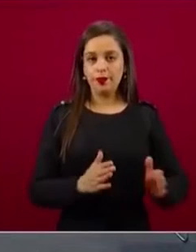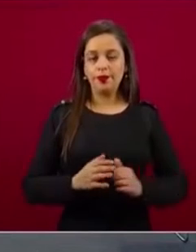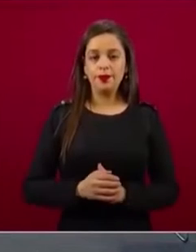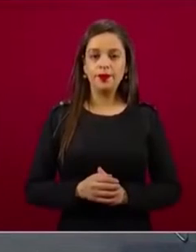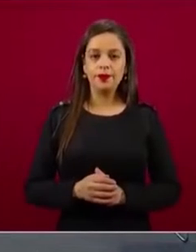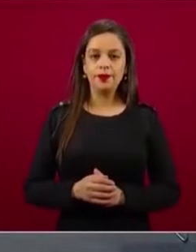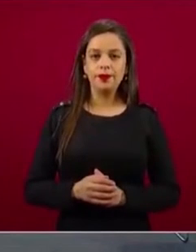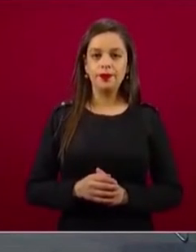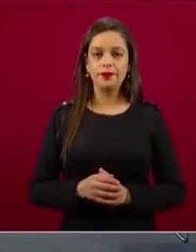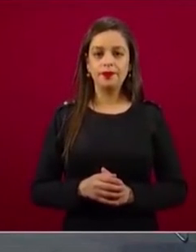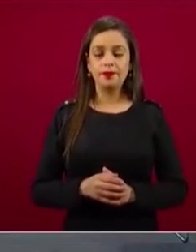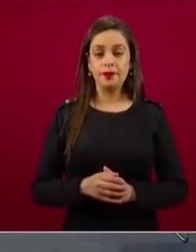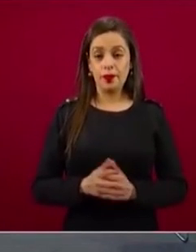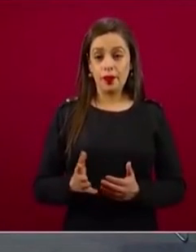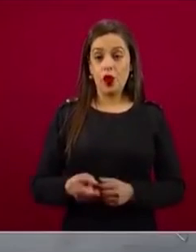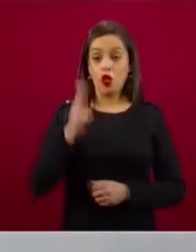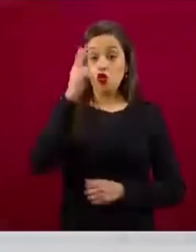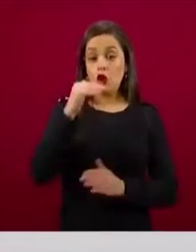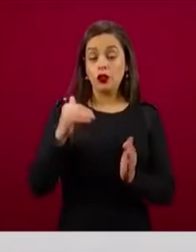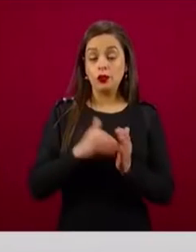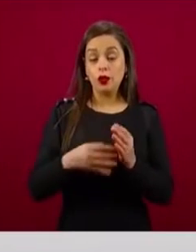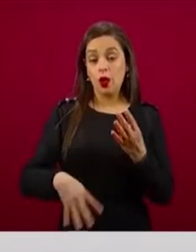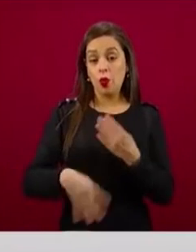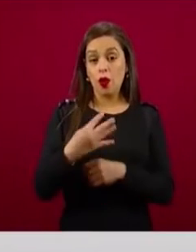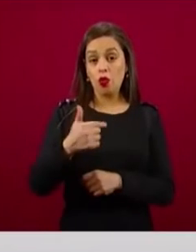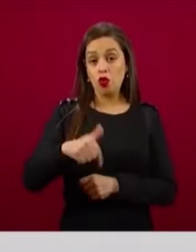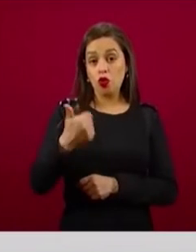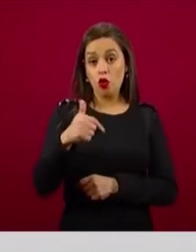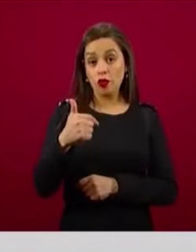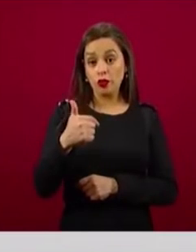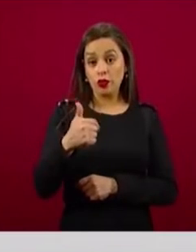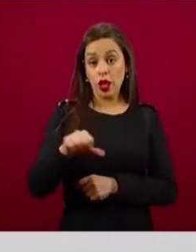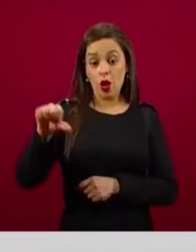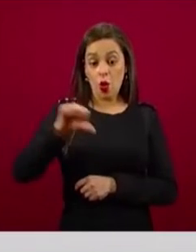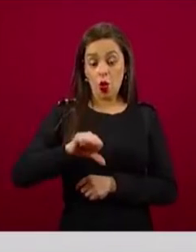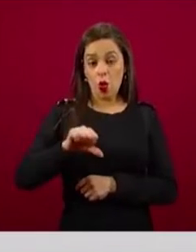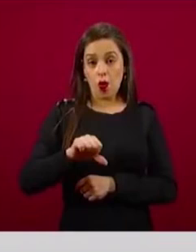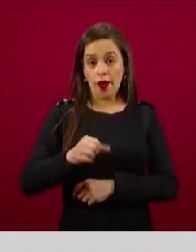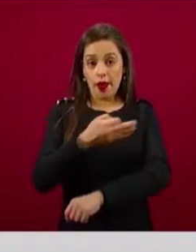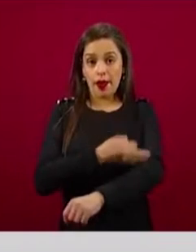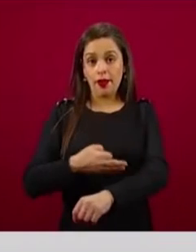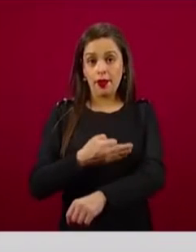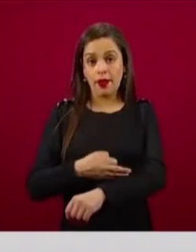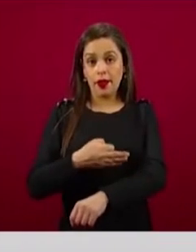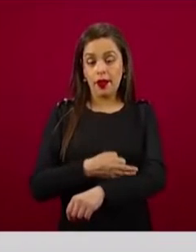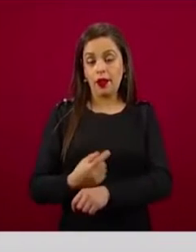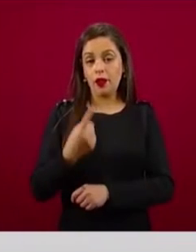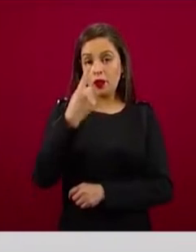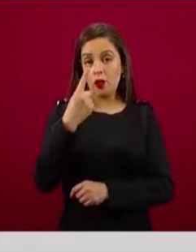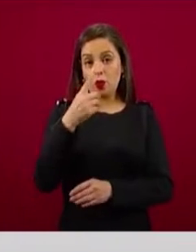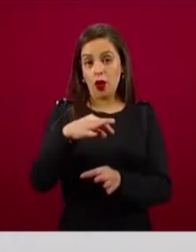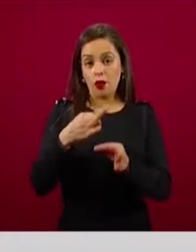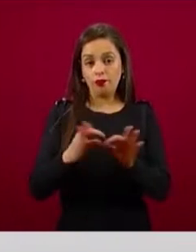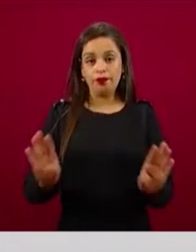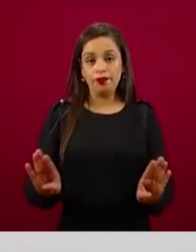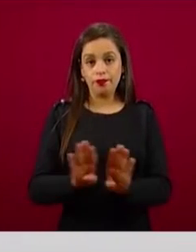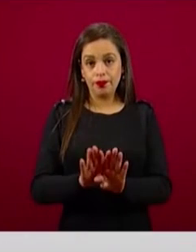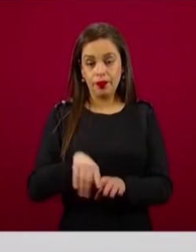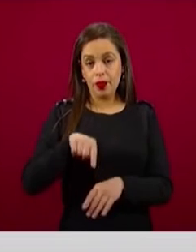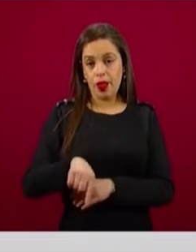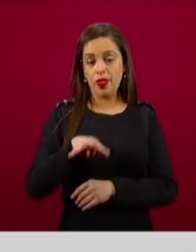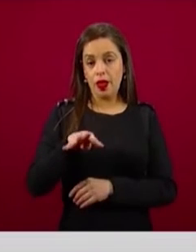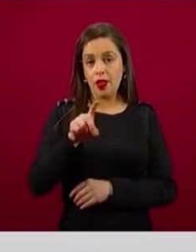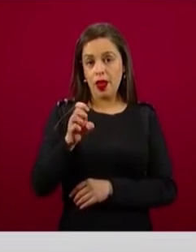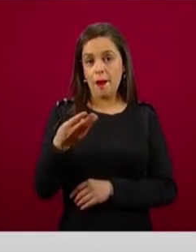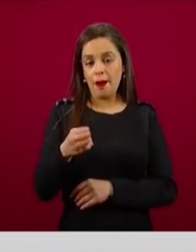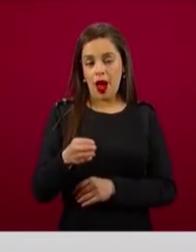vamos en 2.412 al corte de las 13 horas de este 19 de mayo la siguiente así